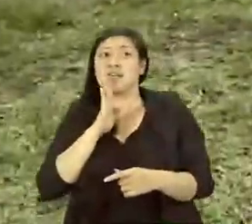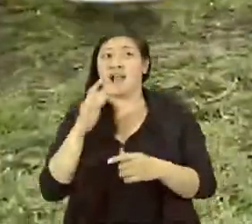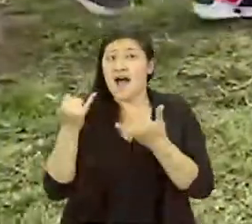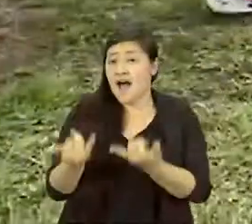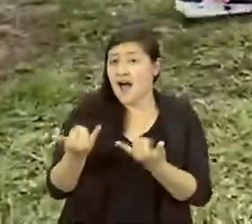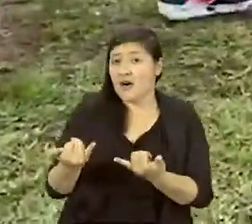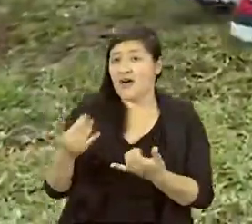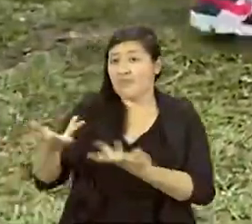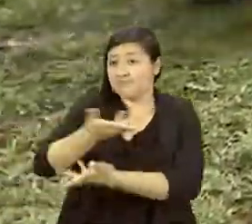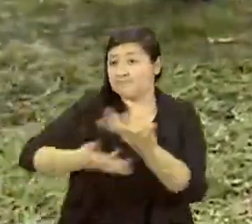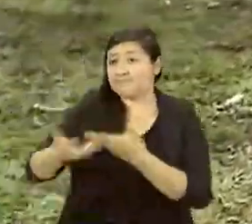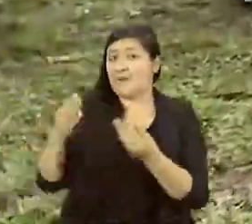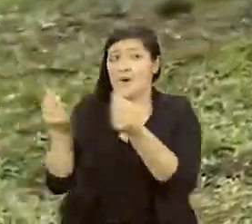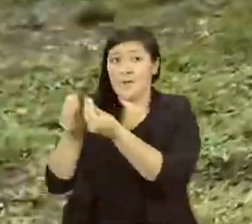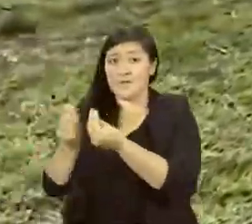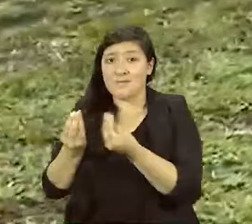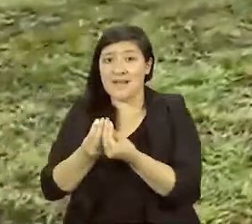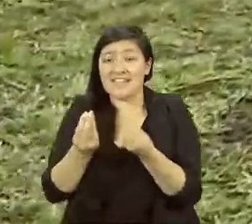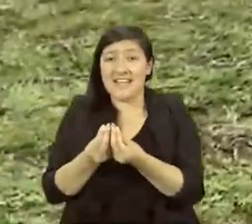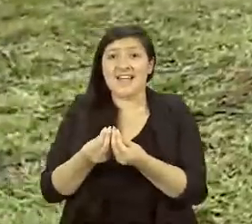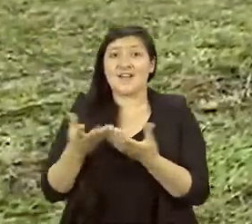a convivir con mis compañeros